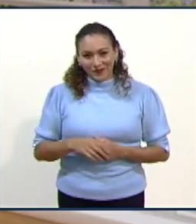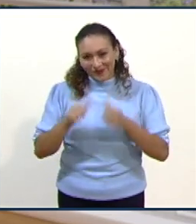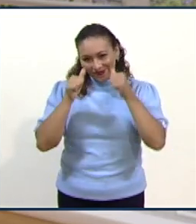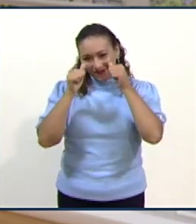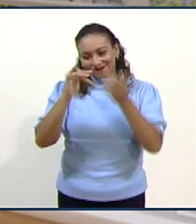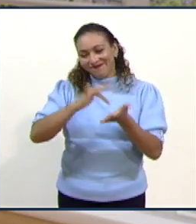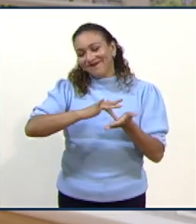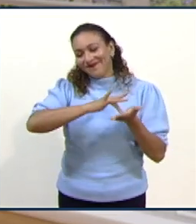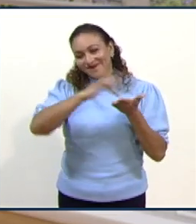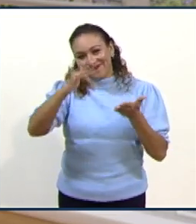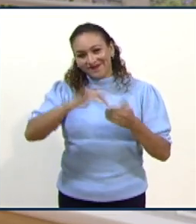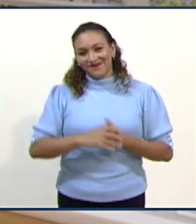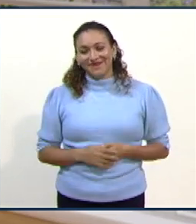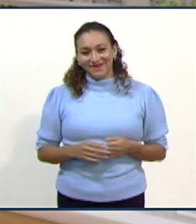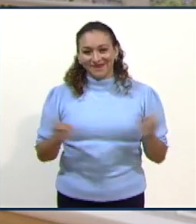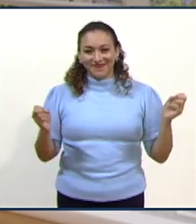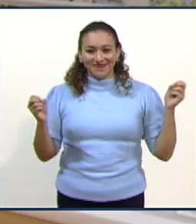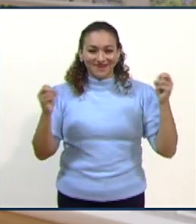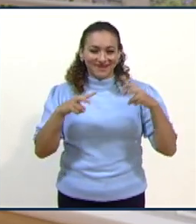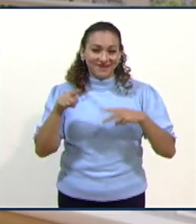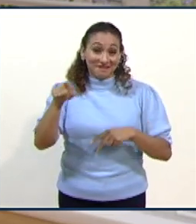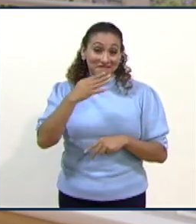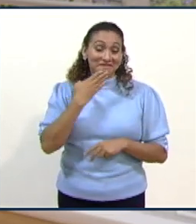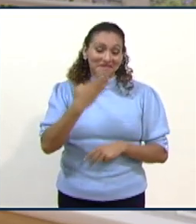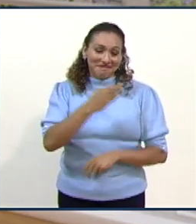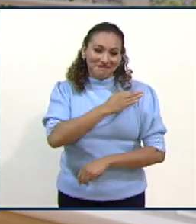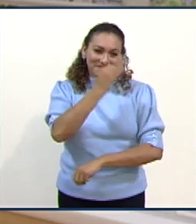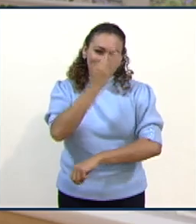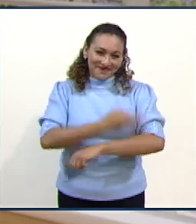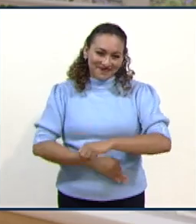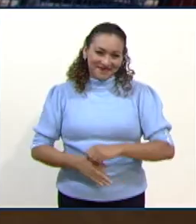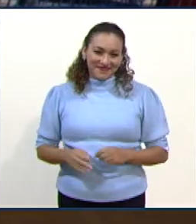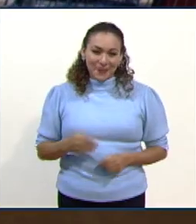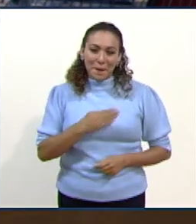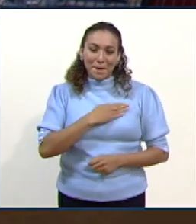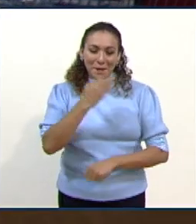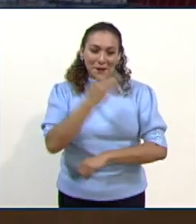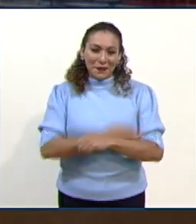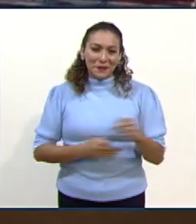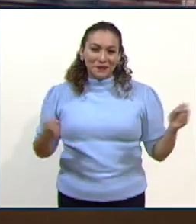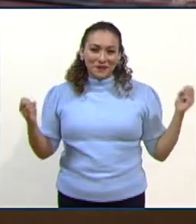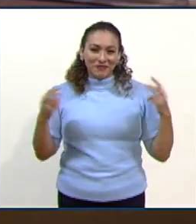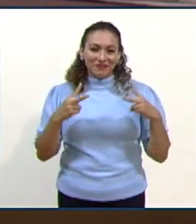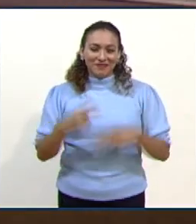Gracias por su atención. Que tenga una excelente tarde. Hasta pronto.